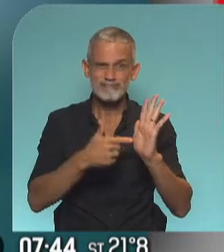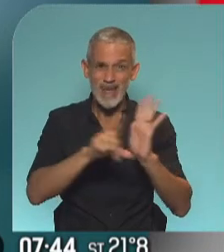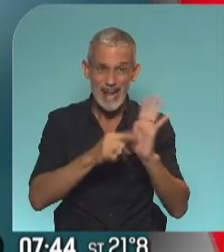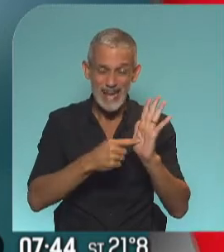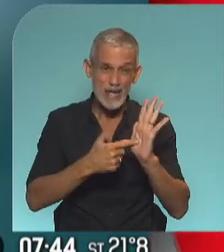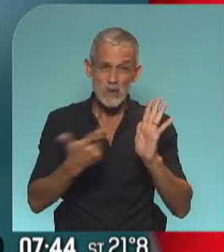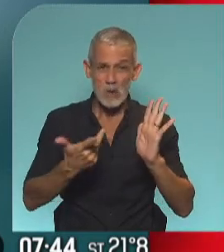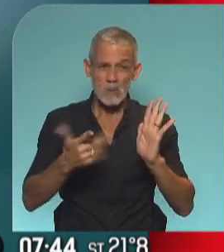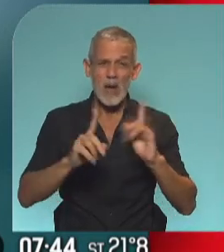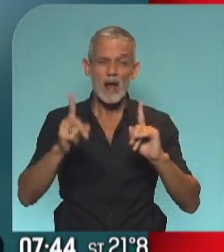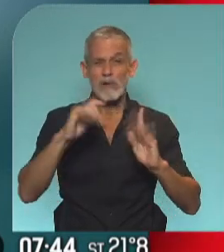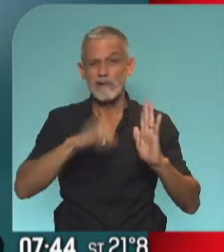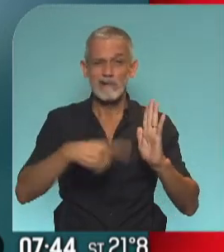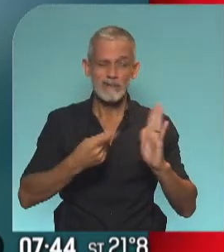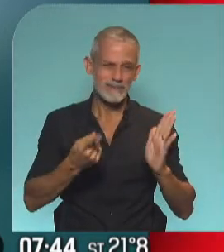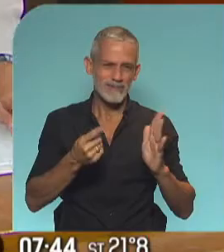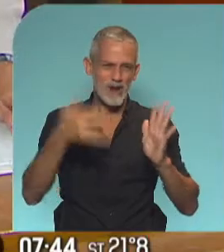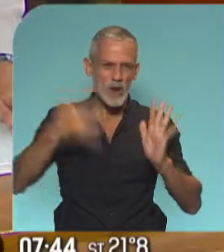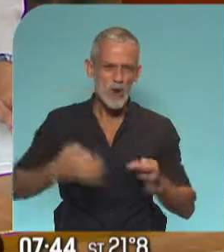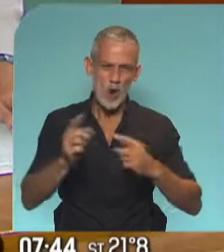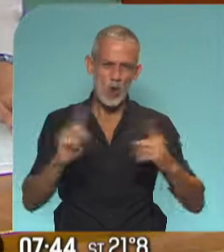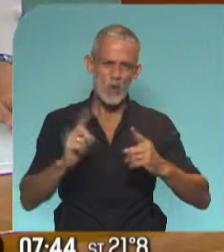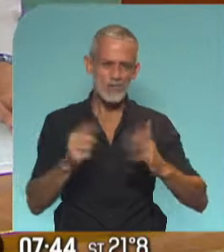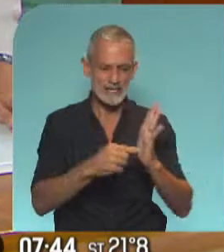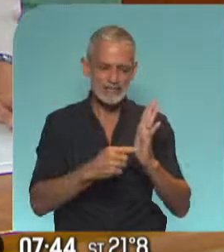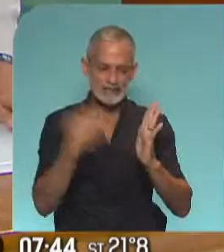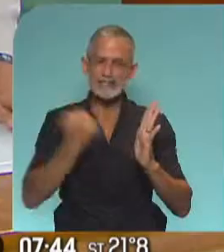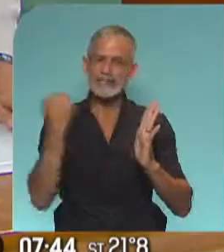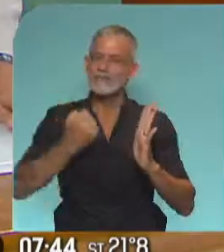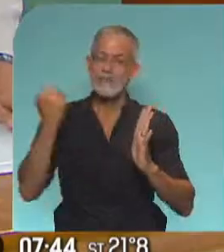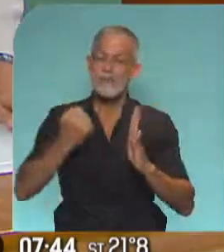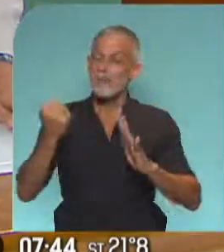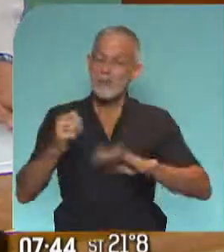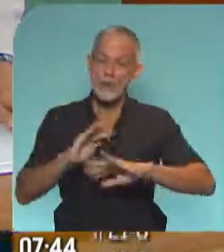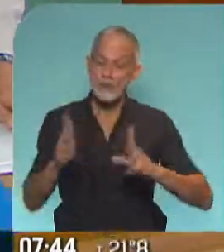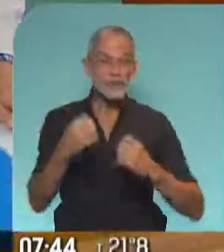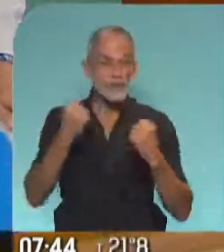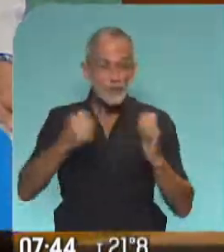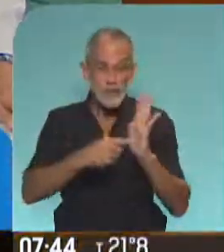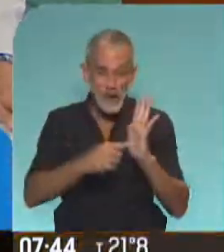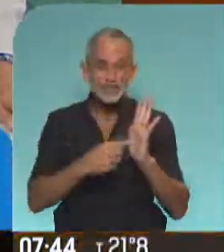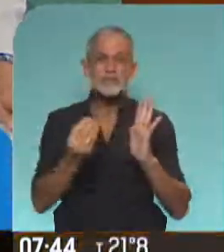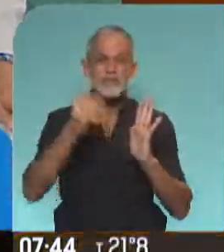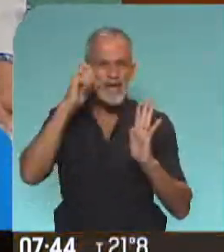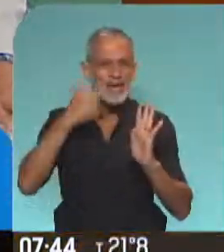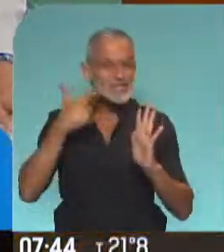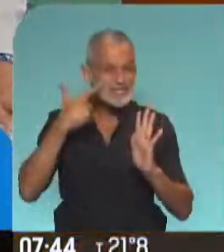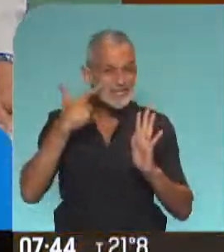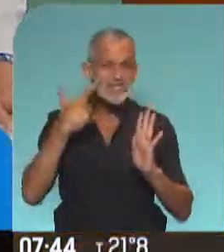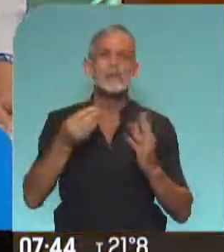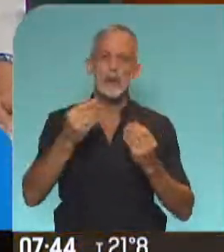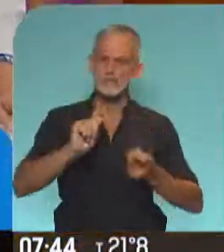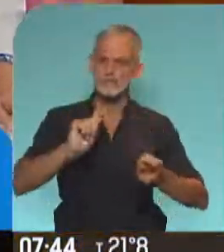quizás todavía no se dimensiona la potencialidad que tiene y la fuerza a la hora de poder